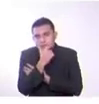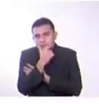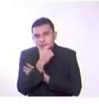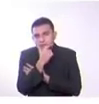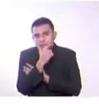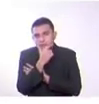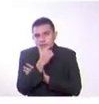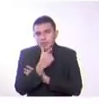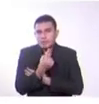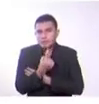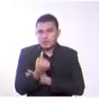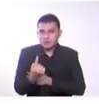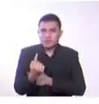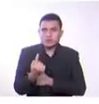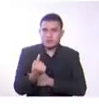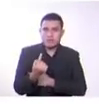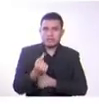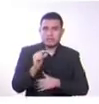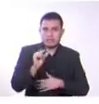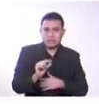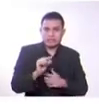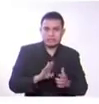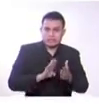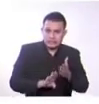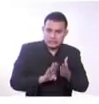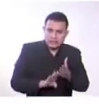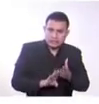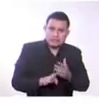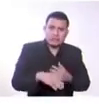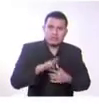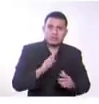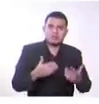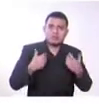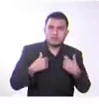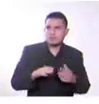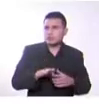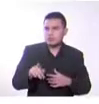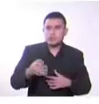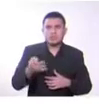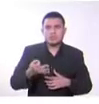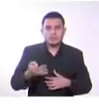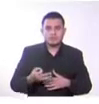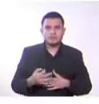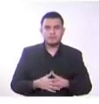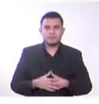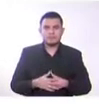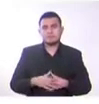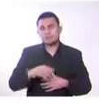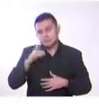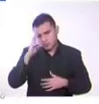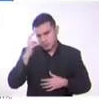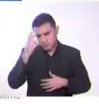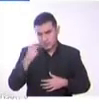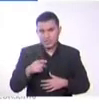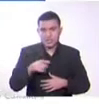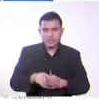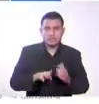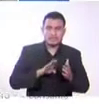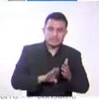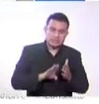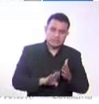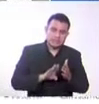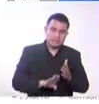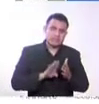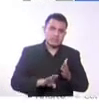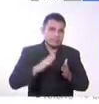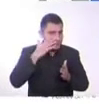que gana menos se ve obligada a consumir porque tiene que satisfacer sus necesidades. ¿Y qué significa? Que está pagando, por ejemplo,